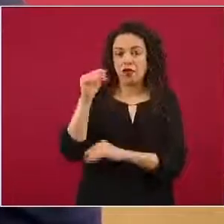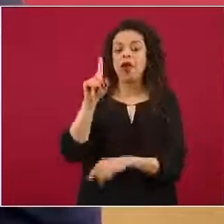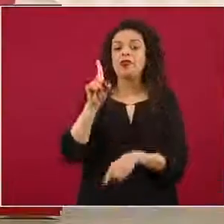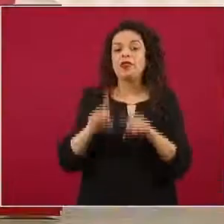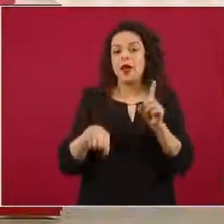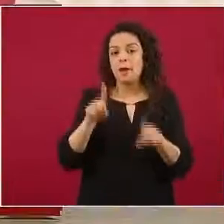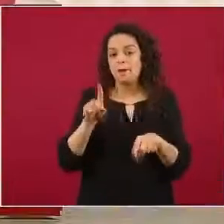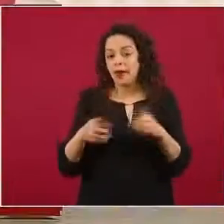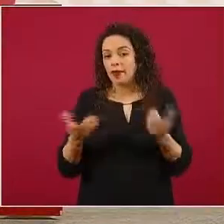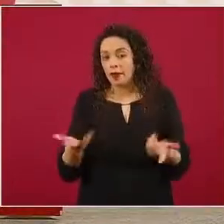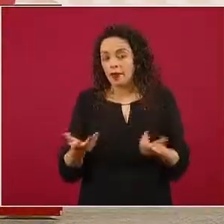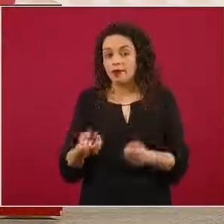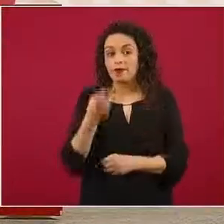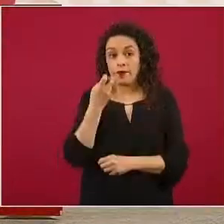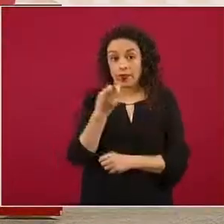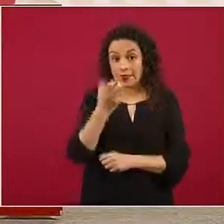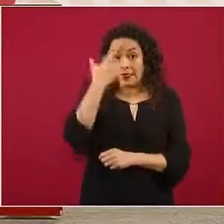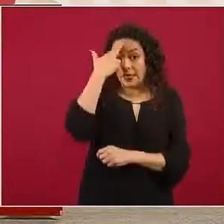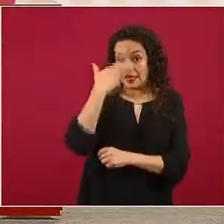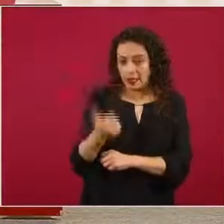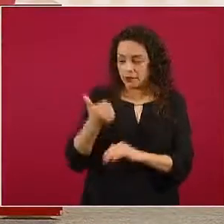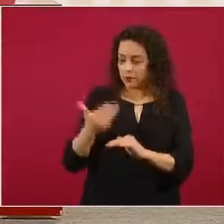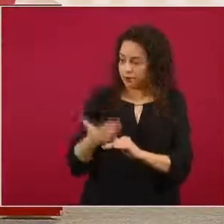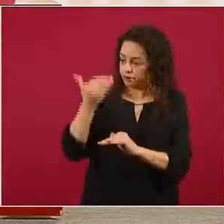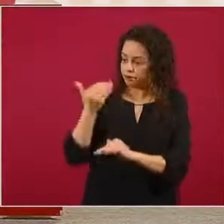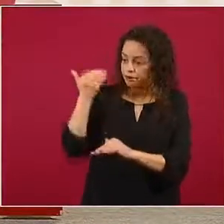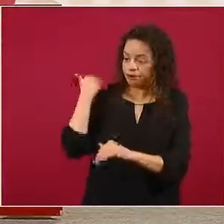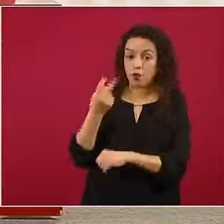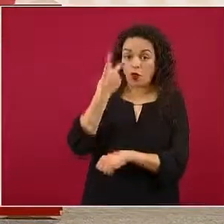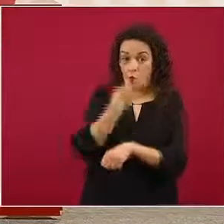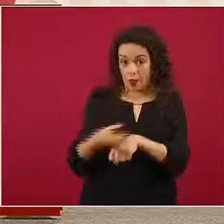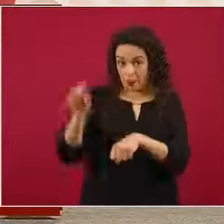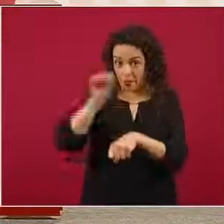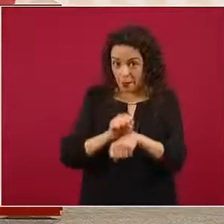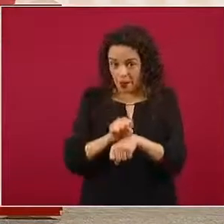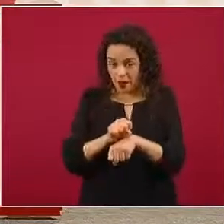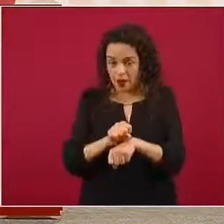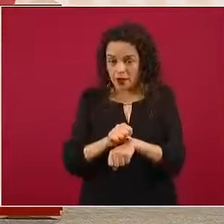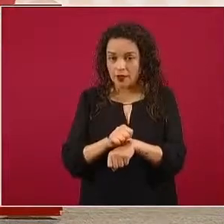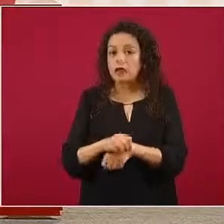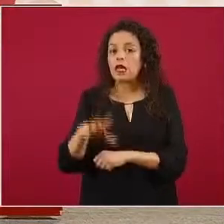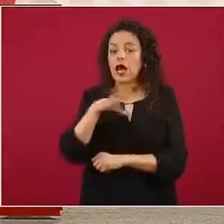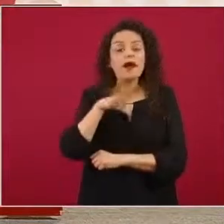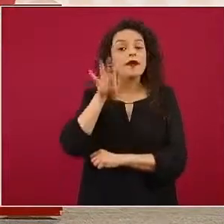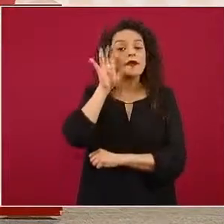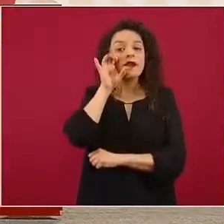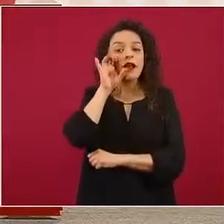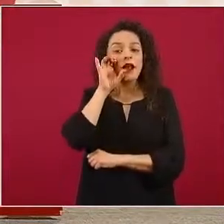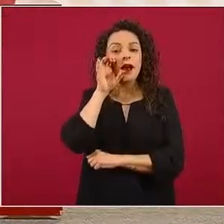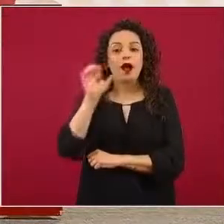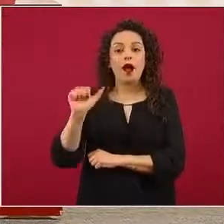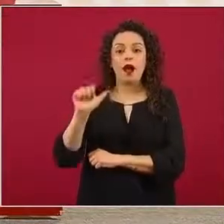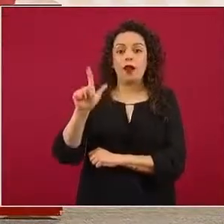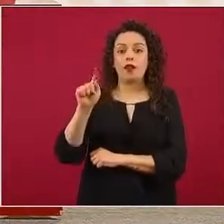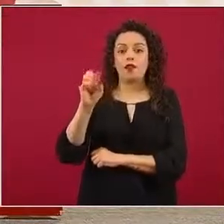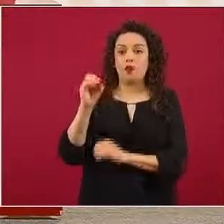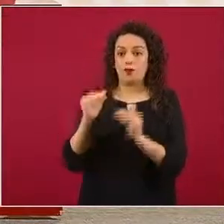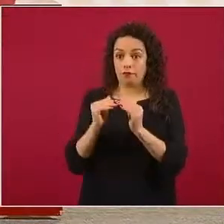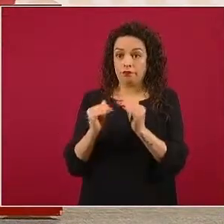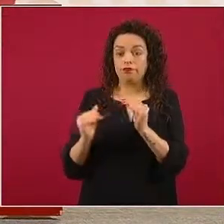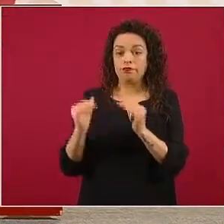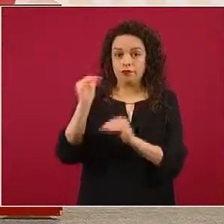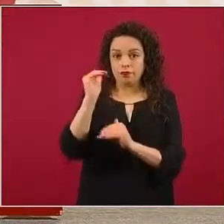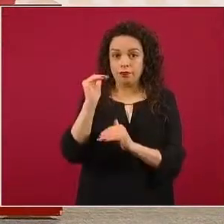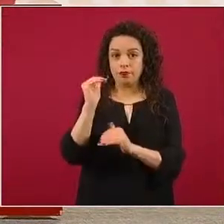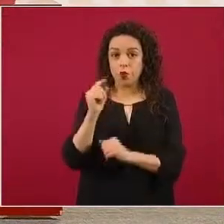de las razones por las cuales hace 2 semanas, a pesar de haber quedado todavía en un naranja alto, prácticamente a un punto de